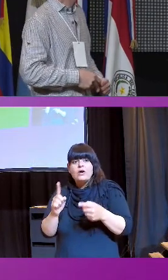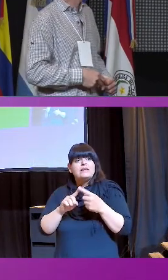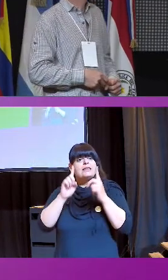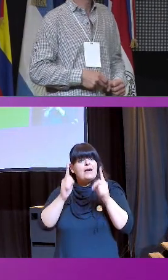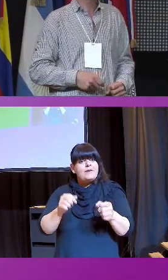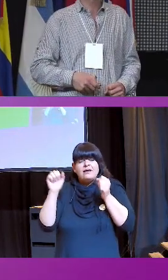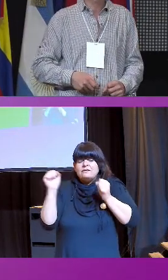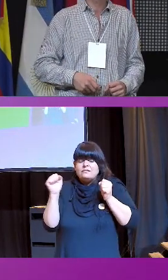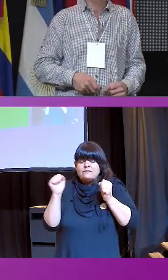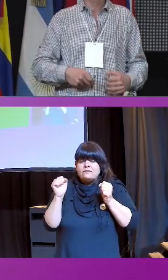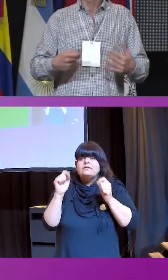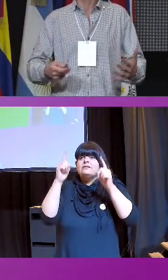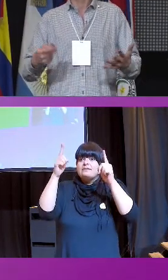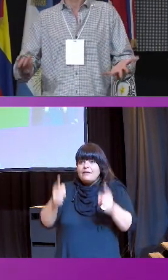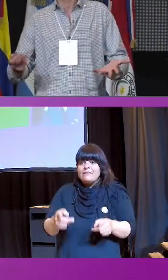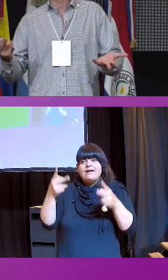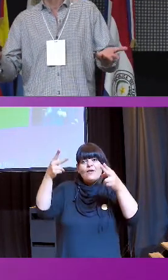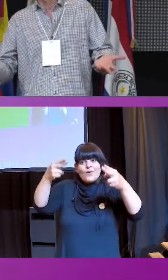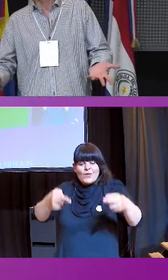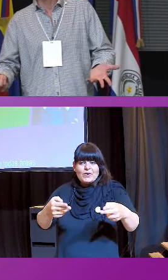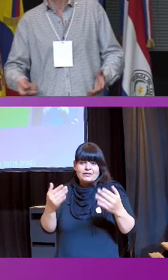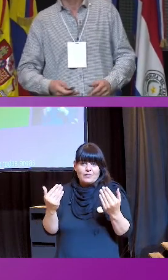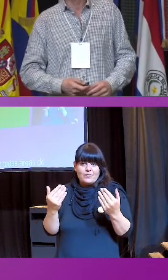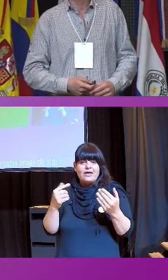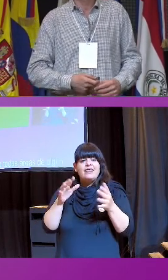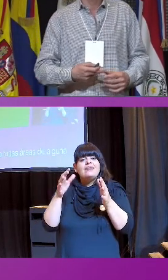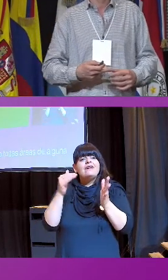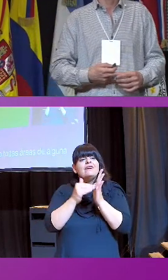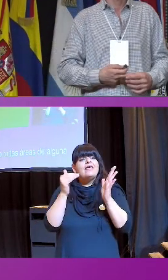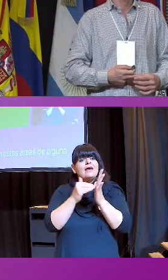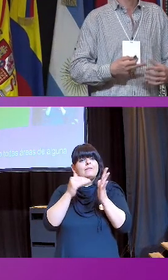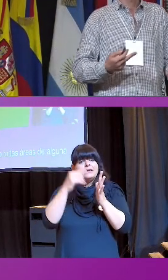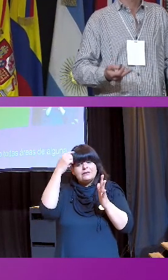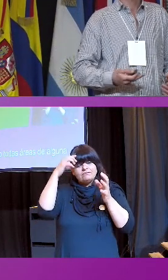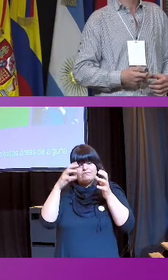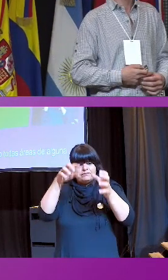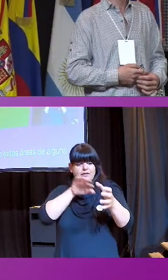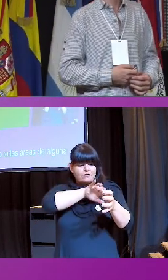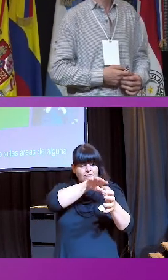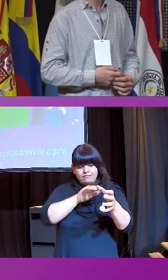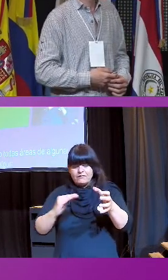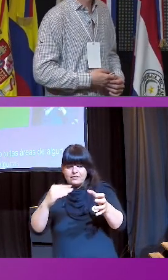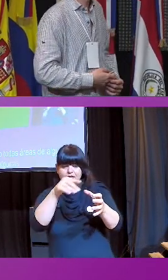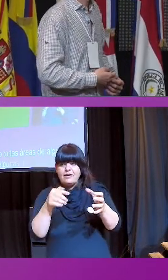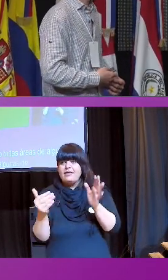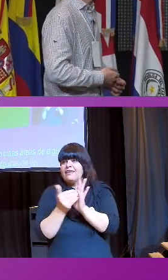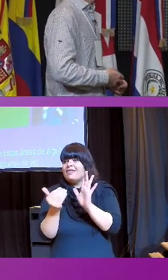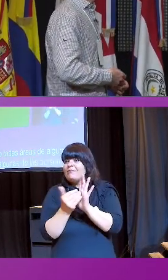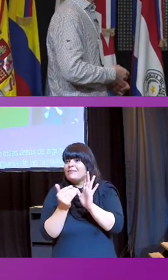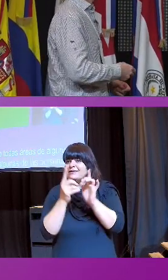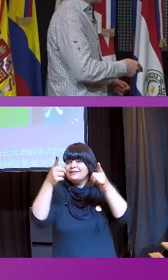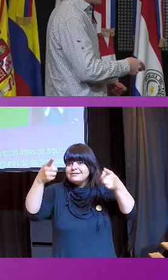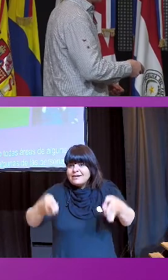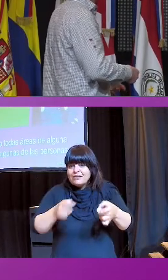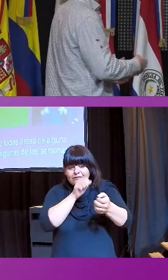la regulación del ritmo circadiano, todas áreas de alguna manera relacionadas con todas o algunas de las personas